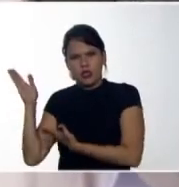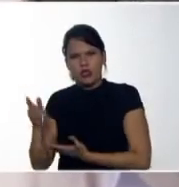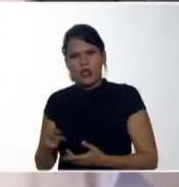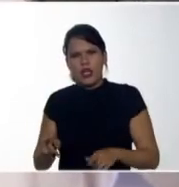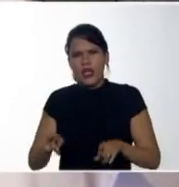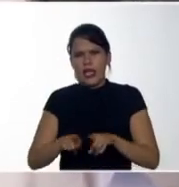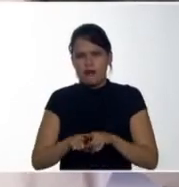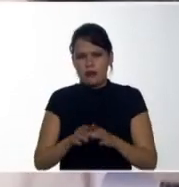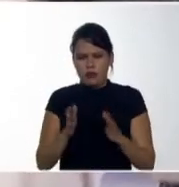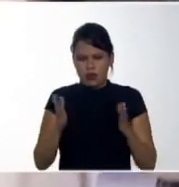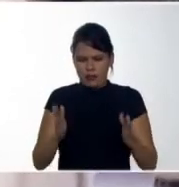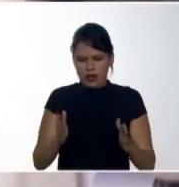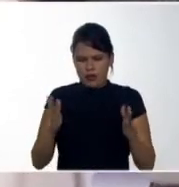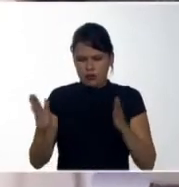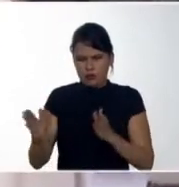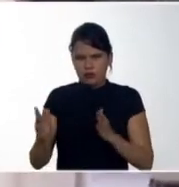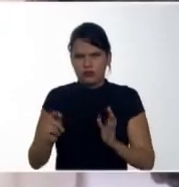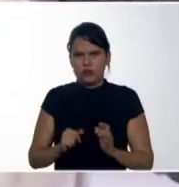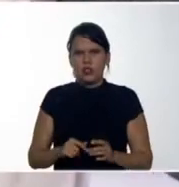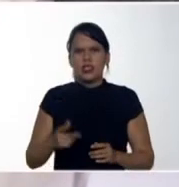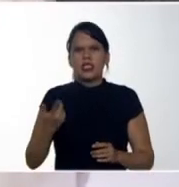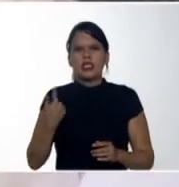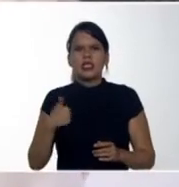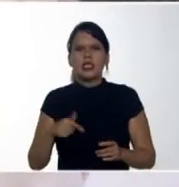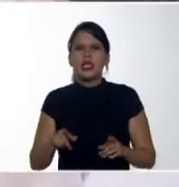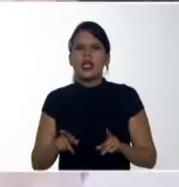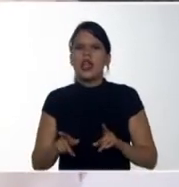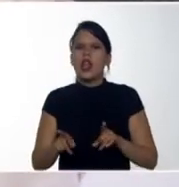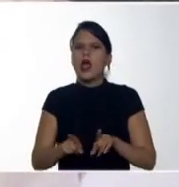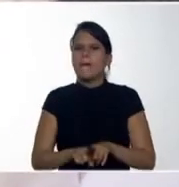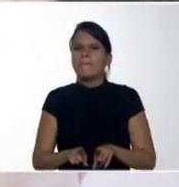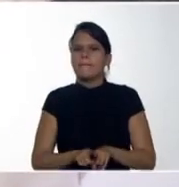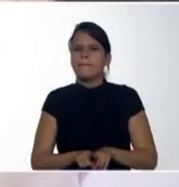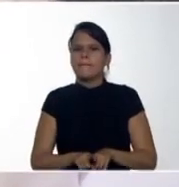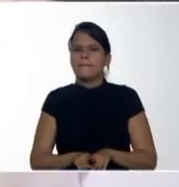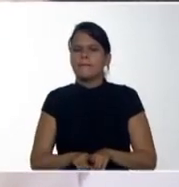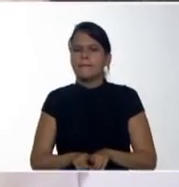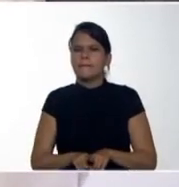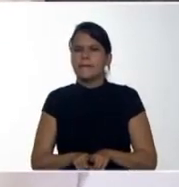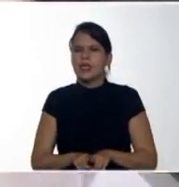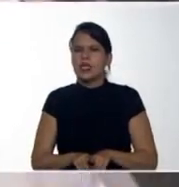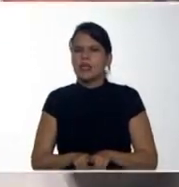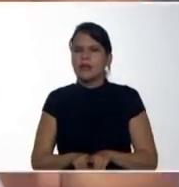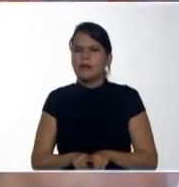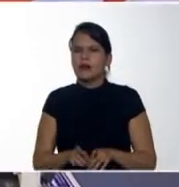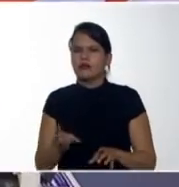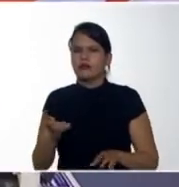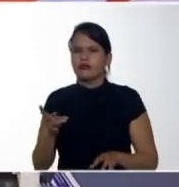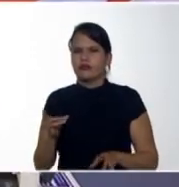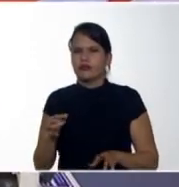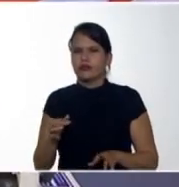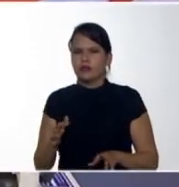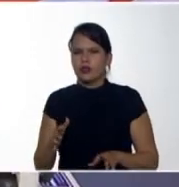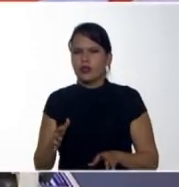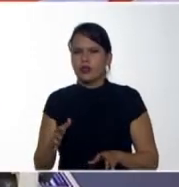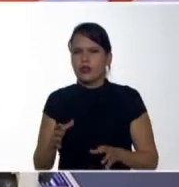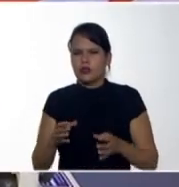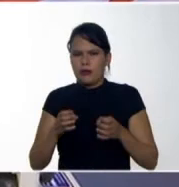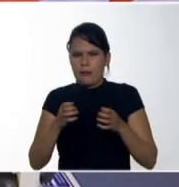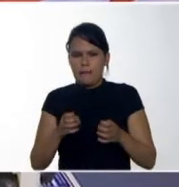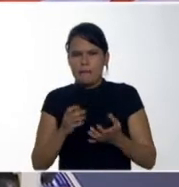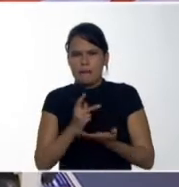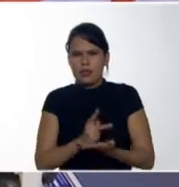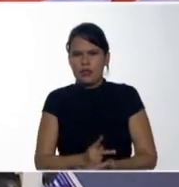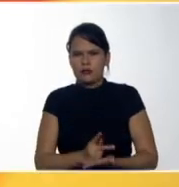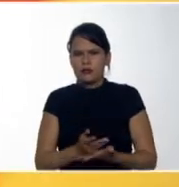el mismo tamaño, es decir, poseen la misma cantidad de inercia. Ahí lo pueden